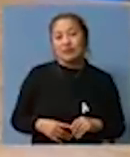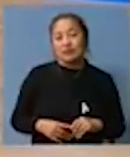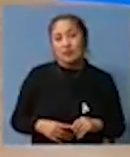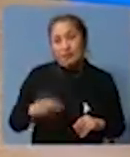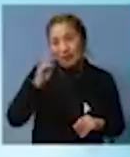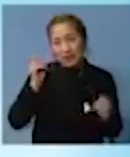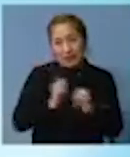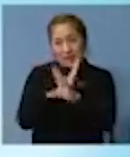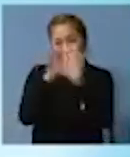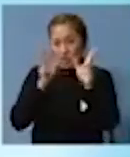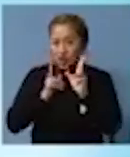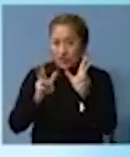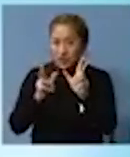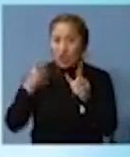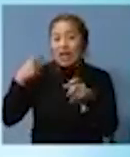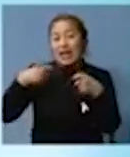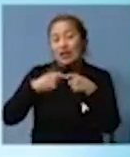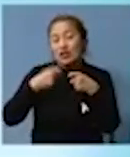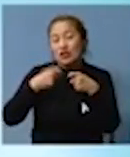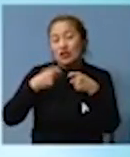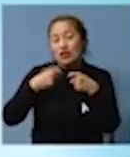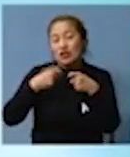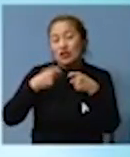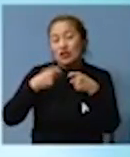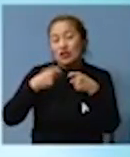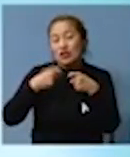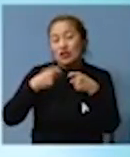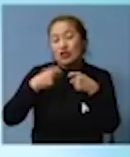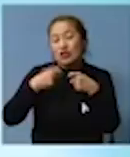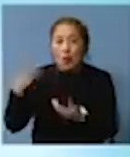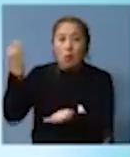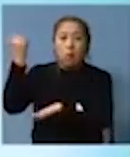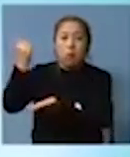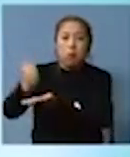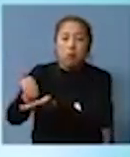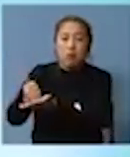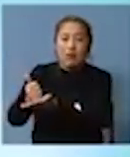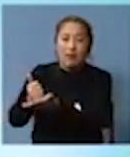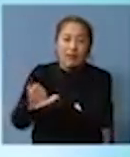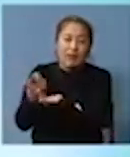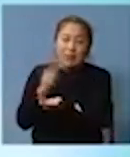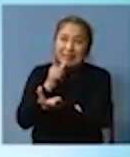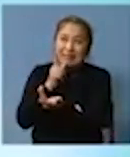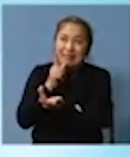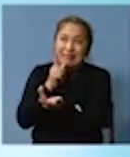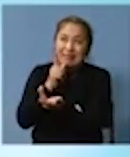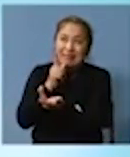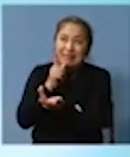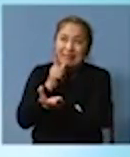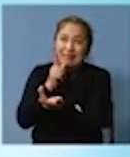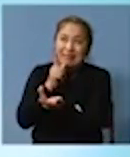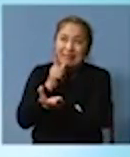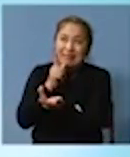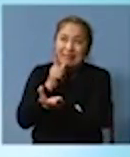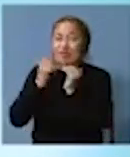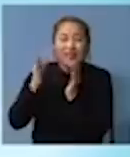Bueno, bien claro dice, lo evaluará la sociedad jujeña. Decíamos, cuando lo deja plantado a Casas es como la novia que la dejan en el altar, ¿no es cierto? No